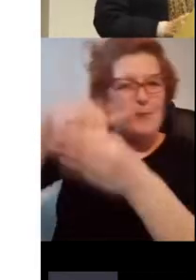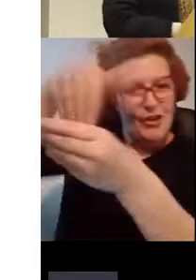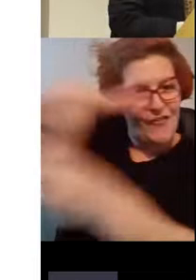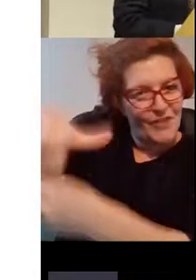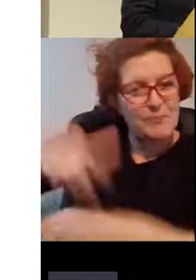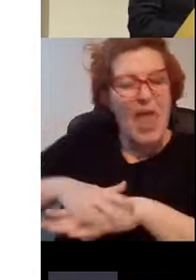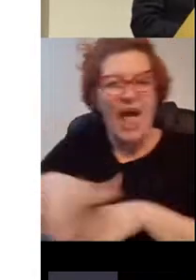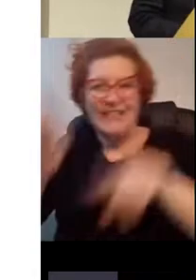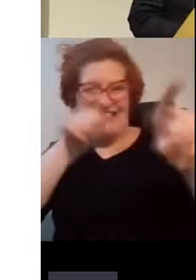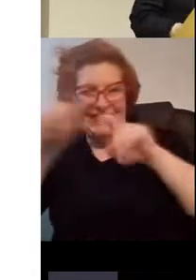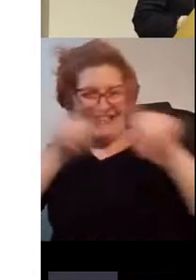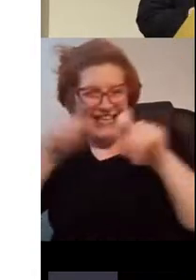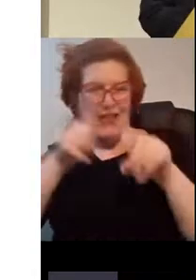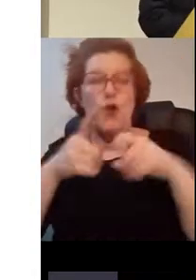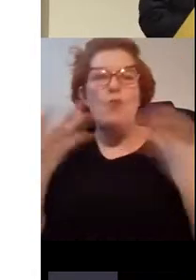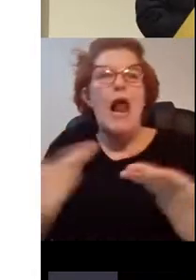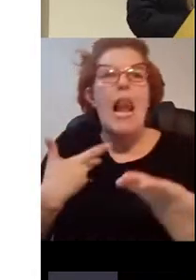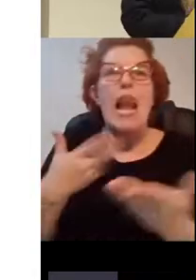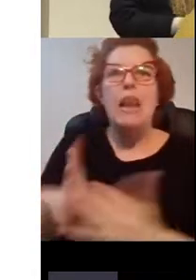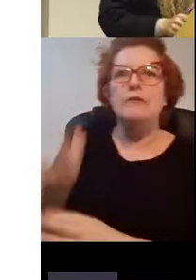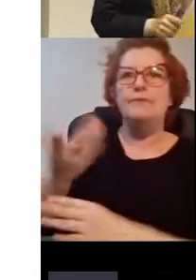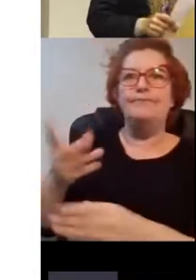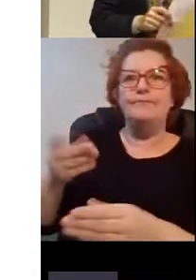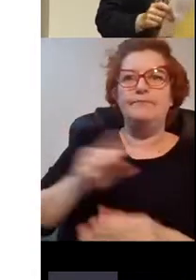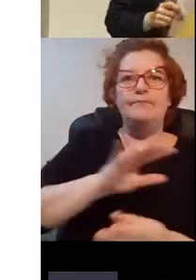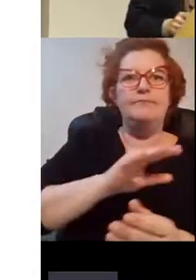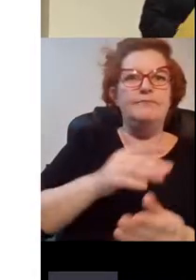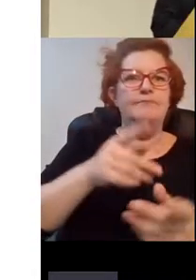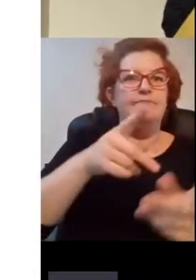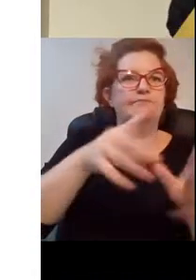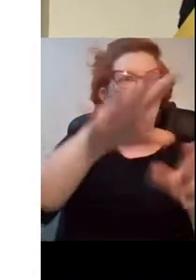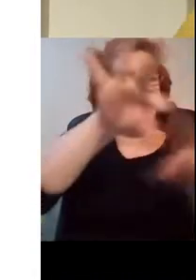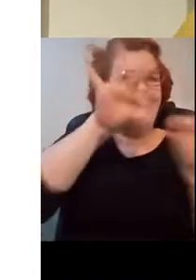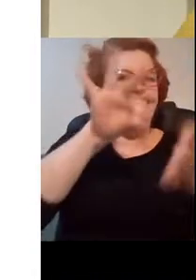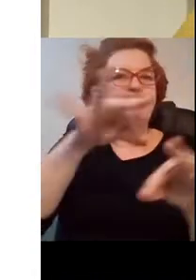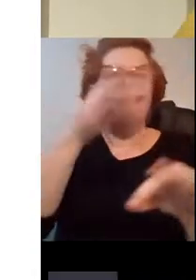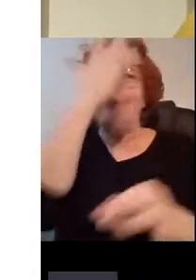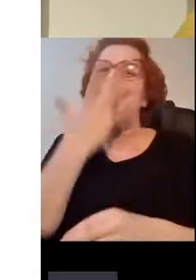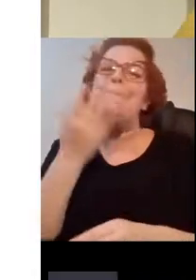final aquellos motivos que formarán parte del museo virtual.